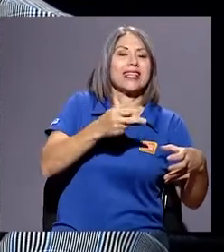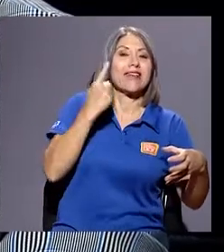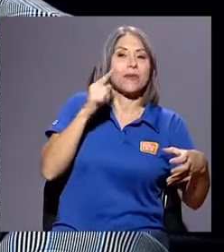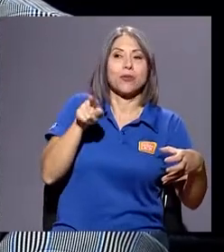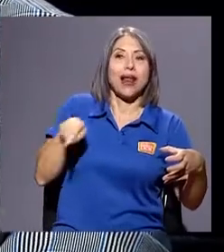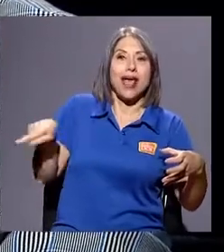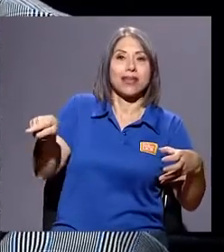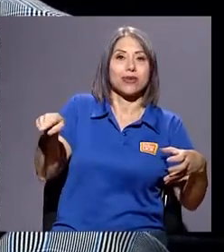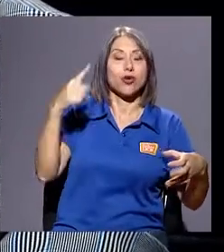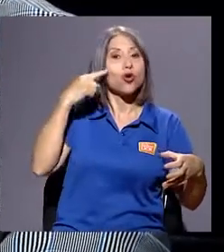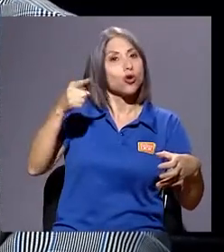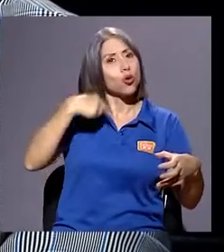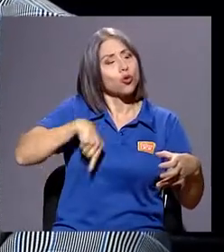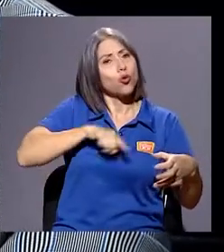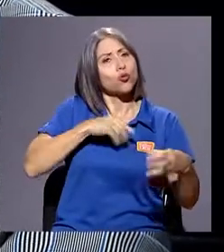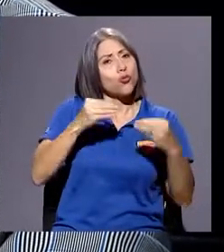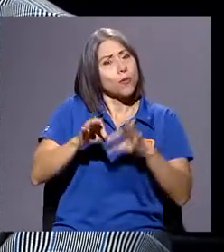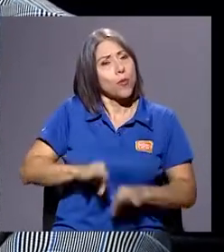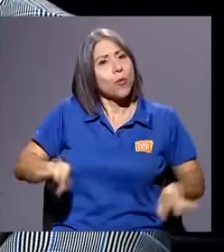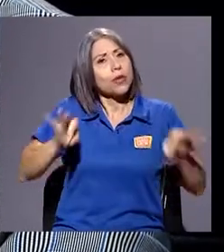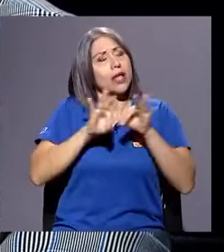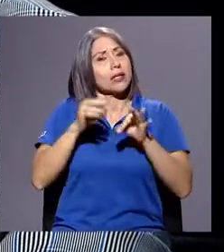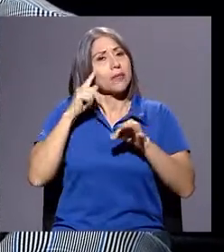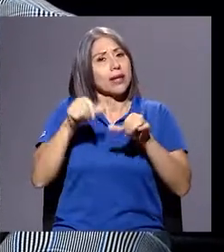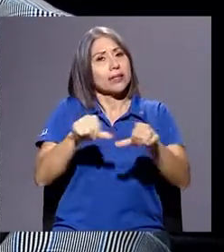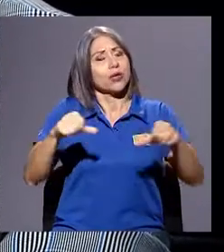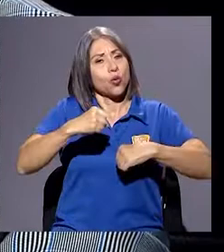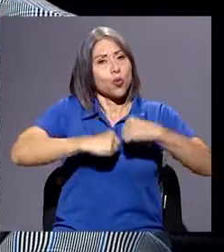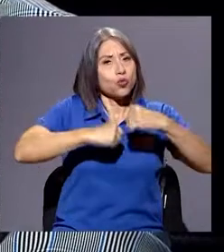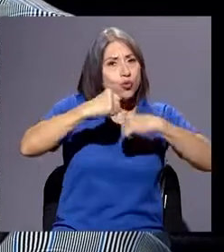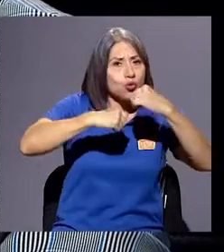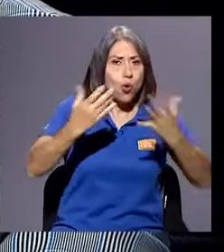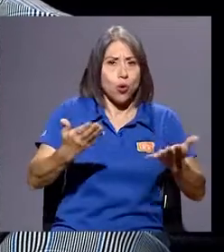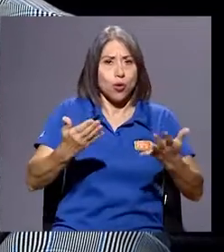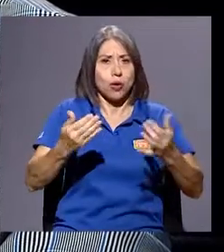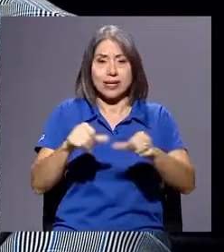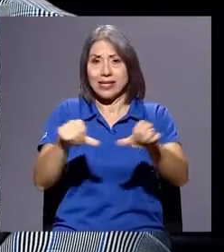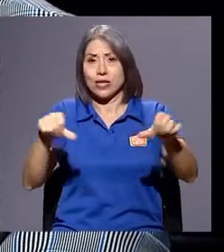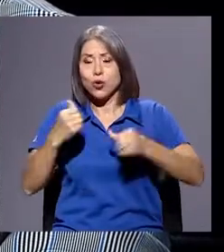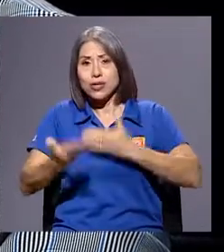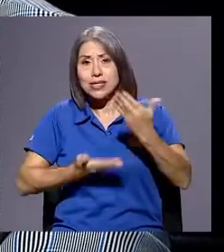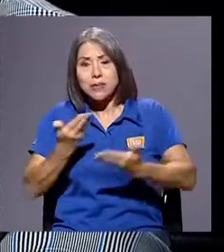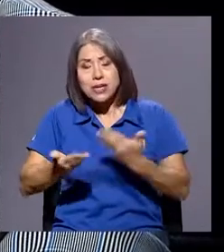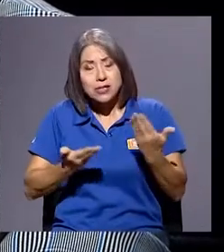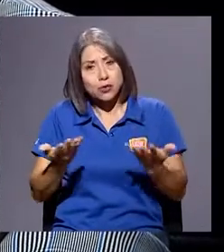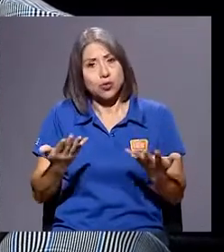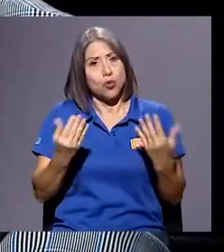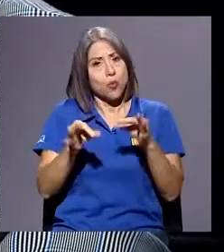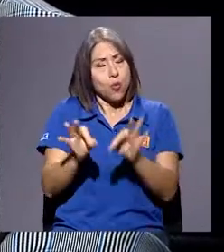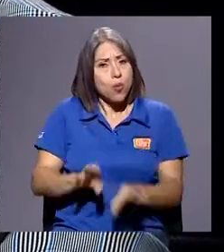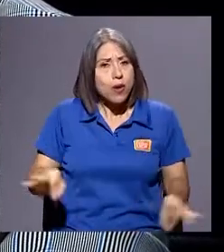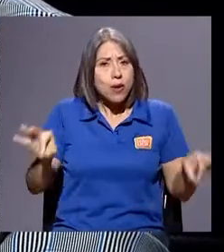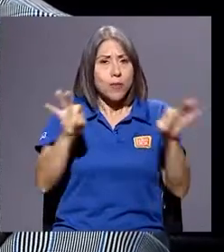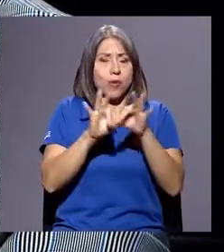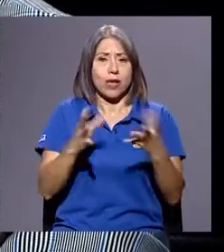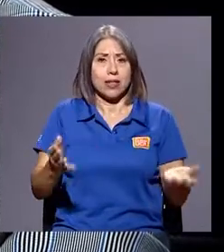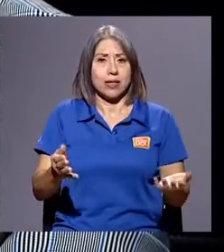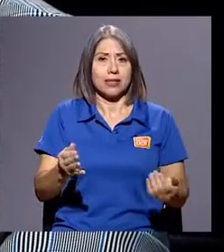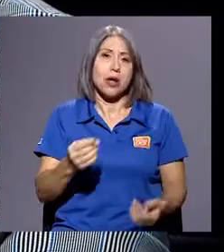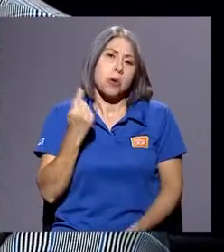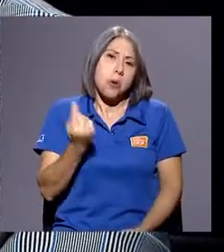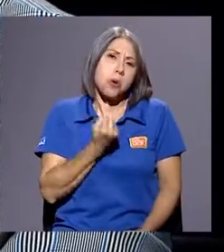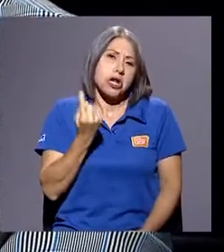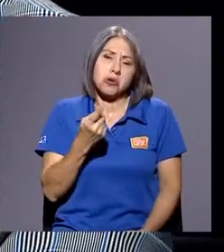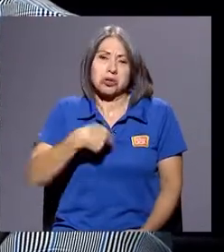somos indispensables, no diría que indispensables, pero muy importantes. Para el sector de servicios, muy importantes. Digamos que para los únicos que no somos